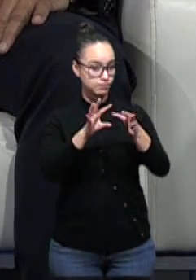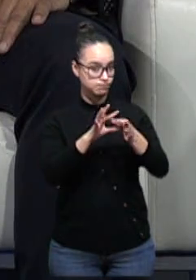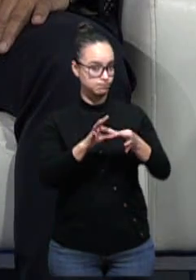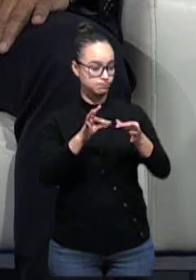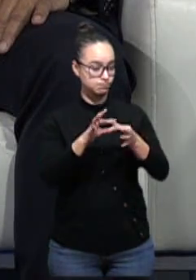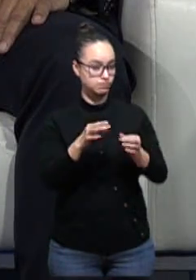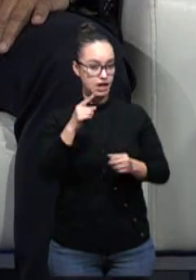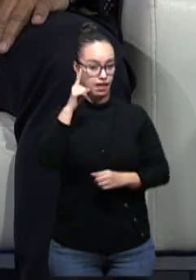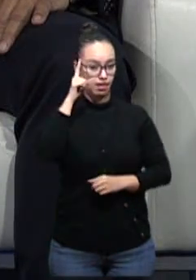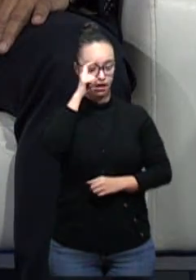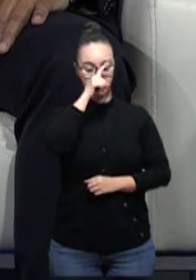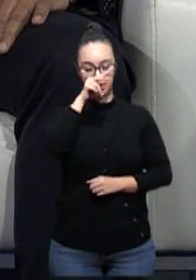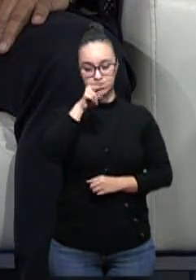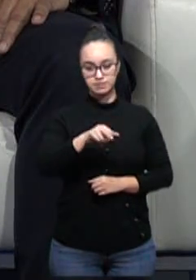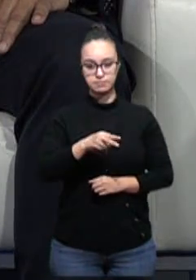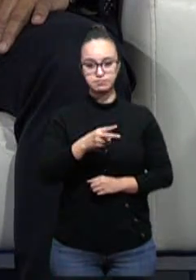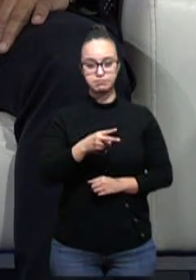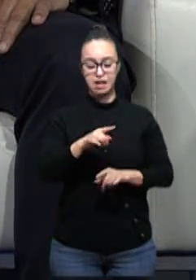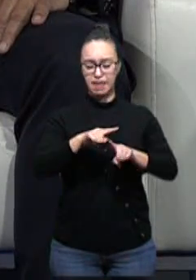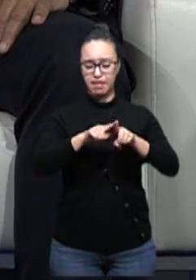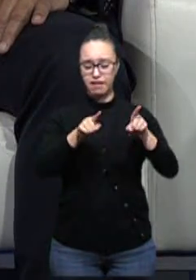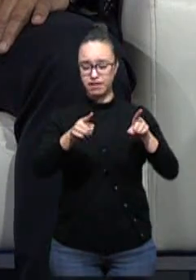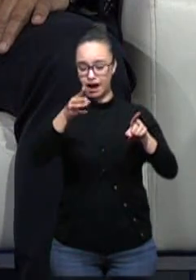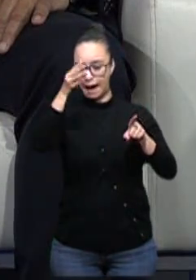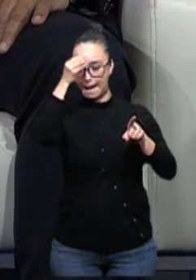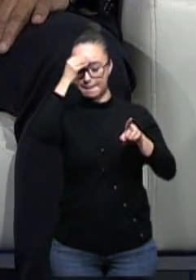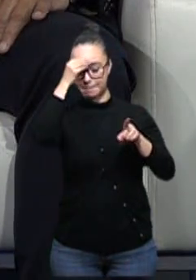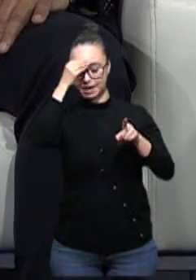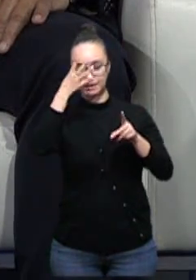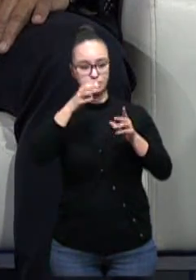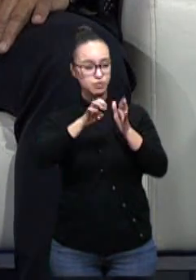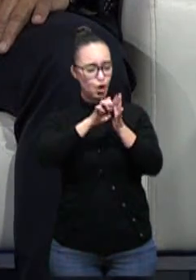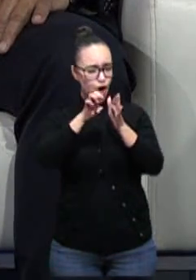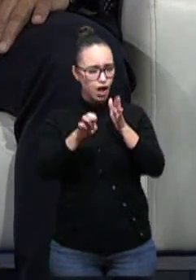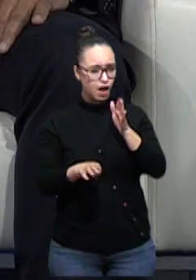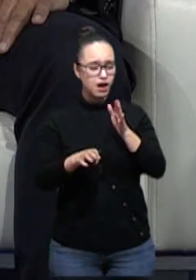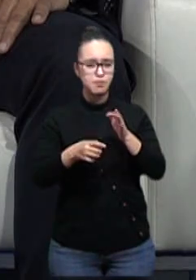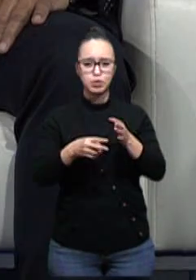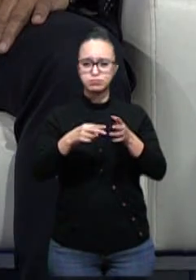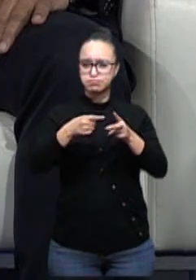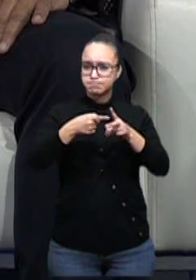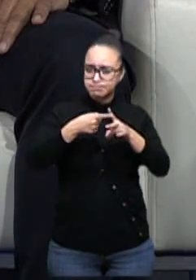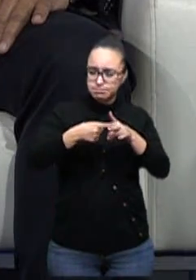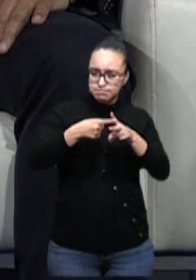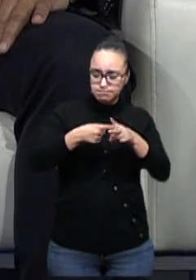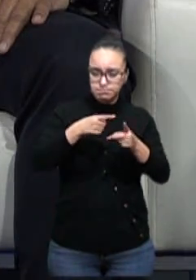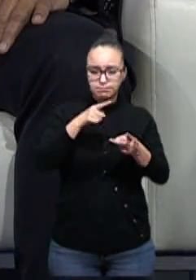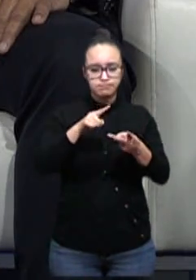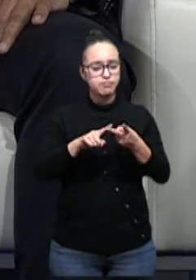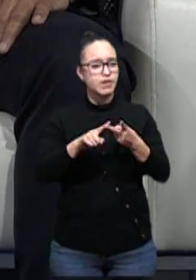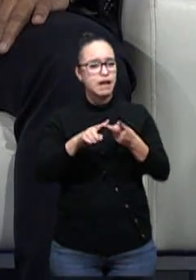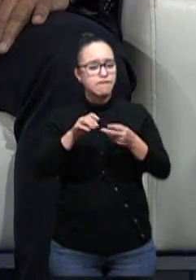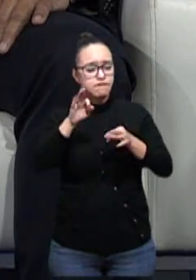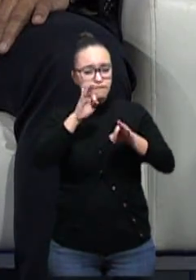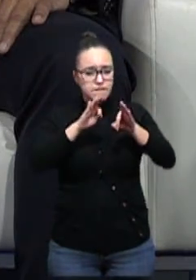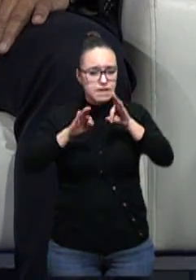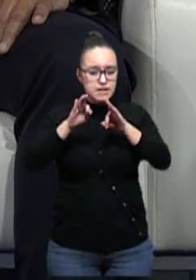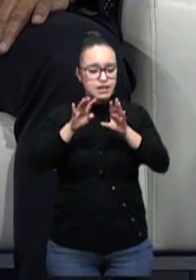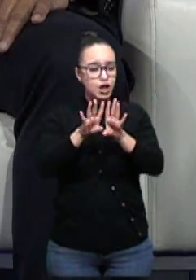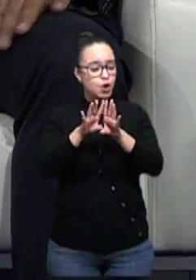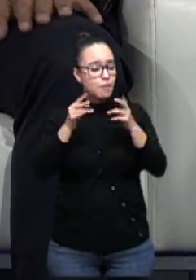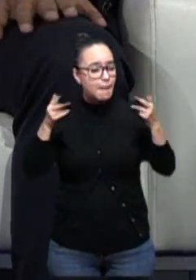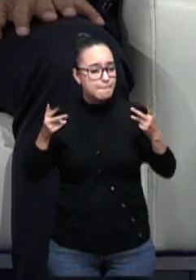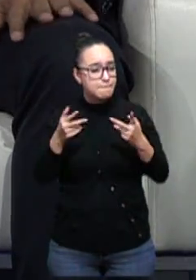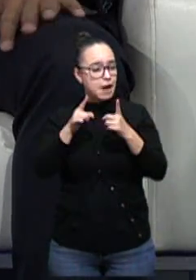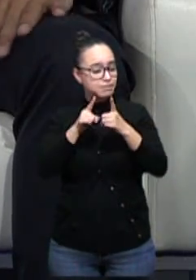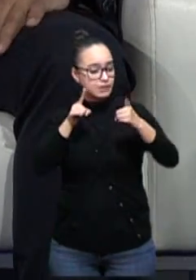qué difícil o qué diferente es aprender matemáticas, aprender física a distancia? Y eso solo por dar un ejemplo. Sí,